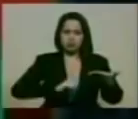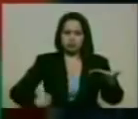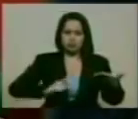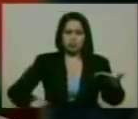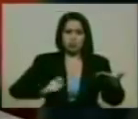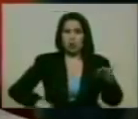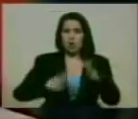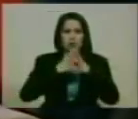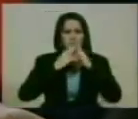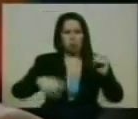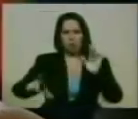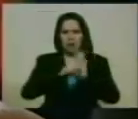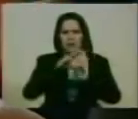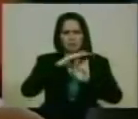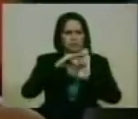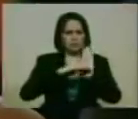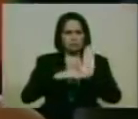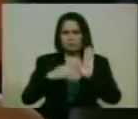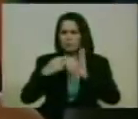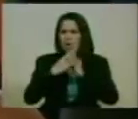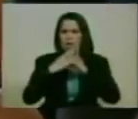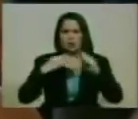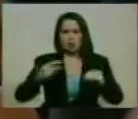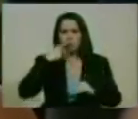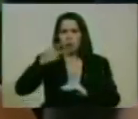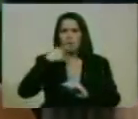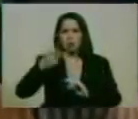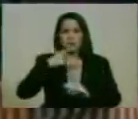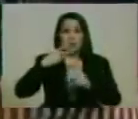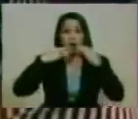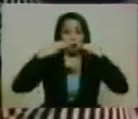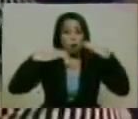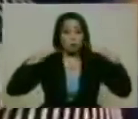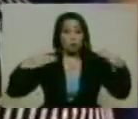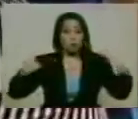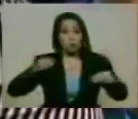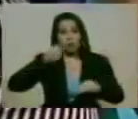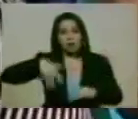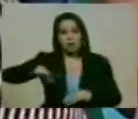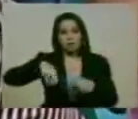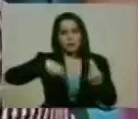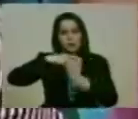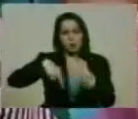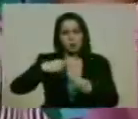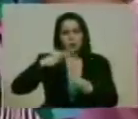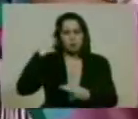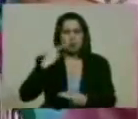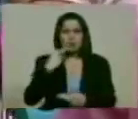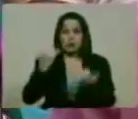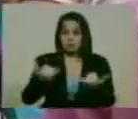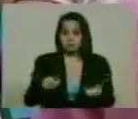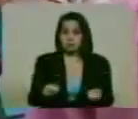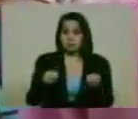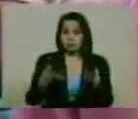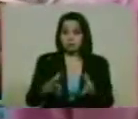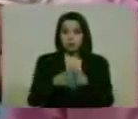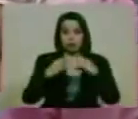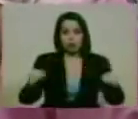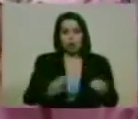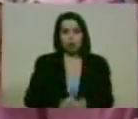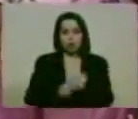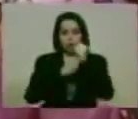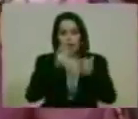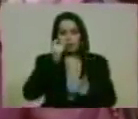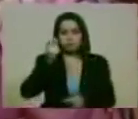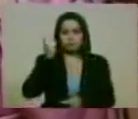trabajando para seguir fortaleciendo la política pública y la política de la revolución bolivariana, presidente. Aquí están sus delegados y delegadas.